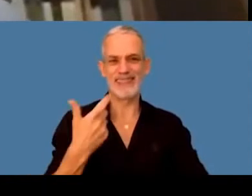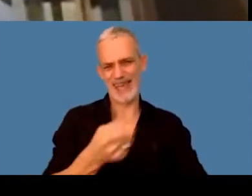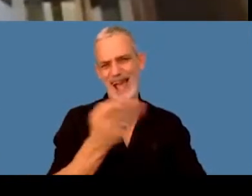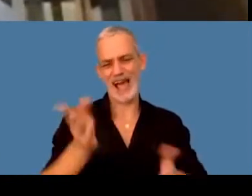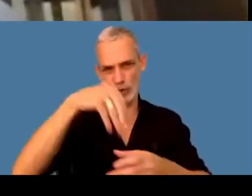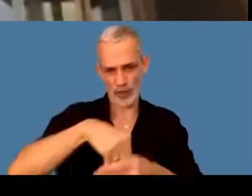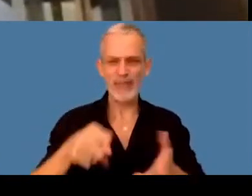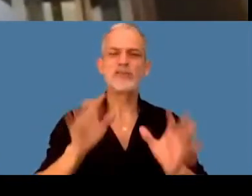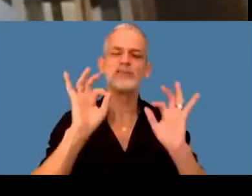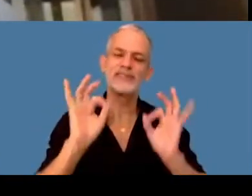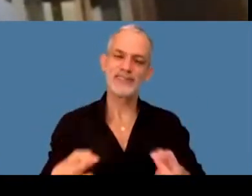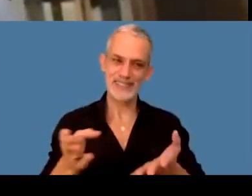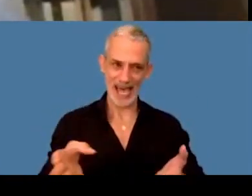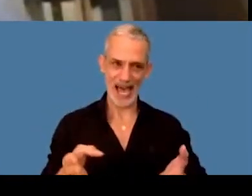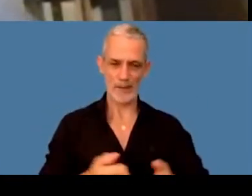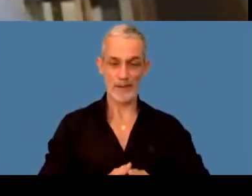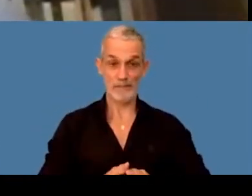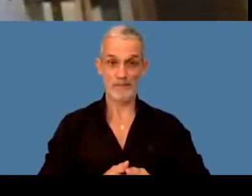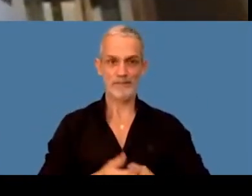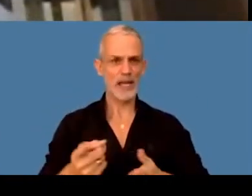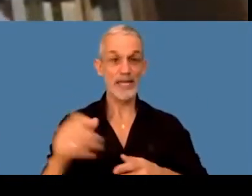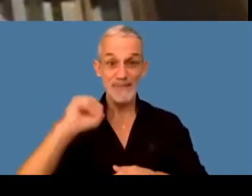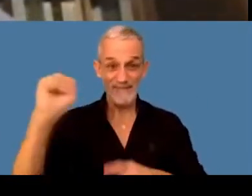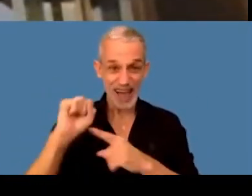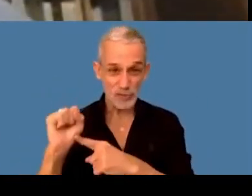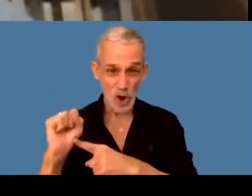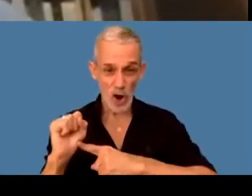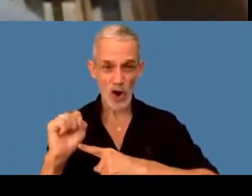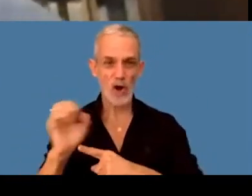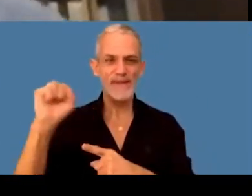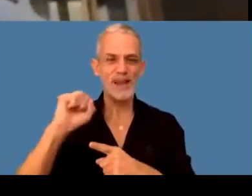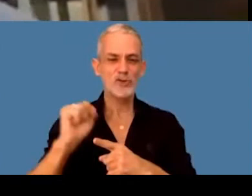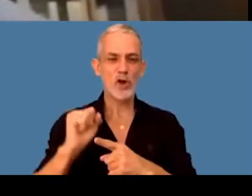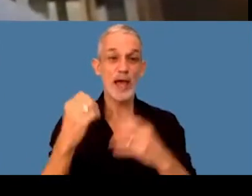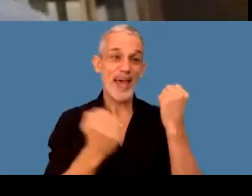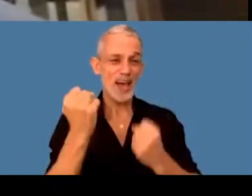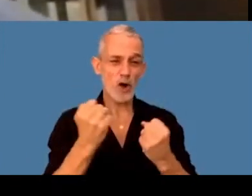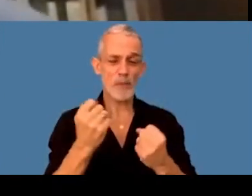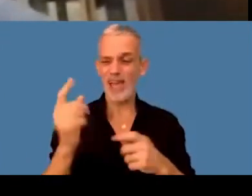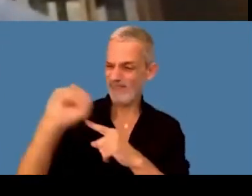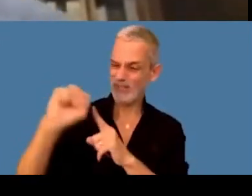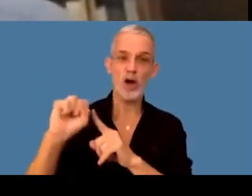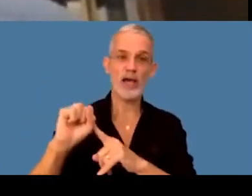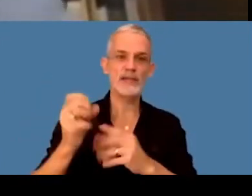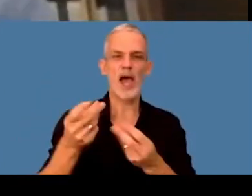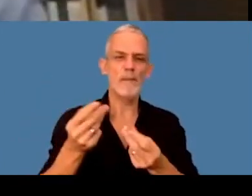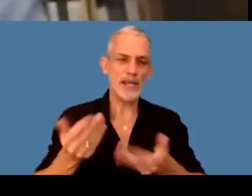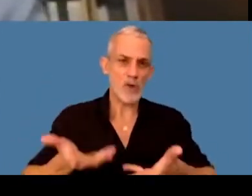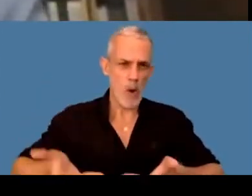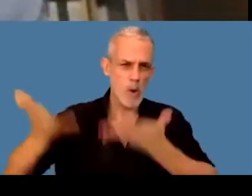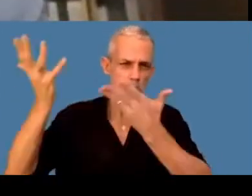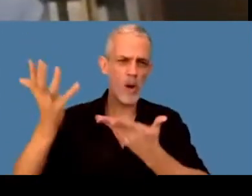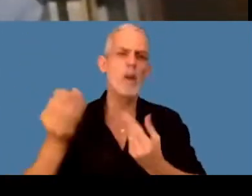ver, la inflación en economía se define como un aumento generalizado de precios, no es porque